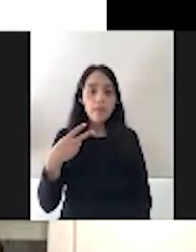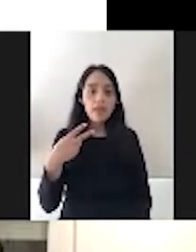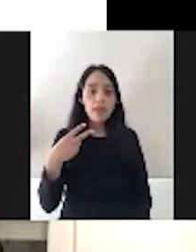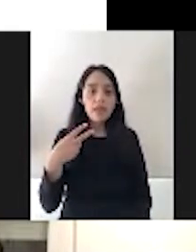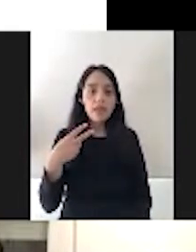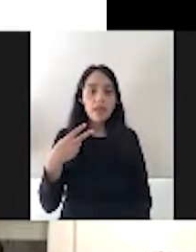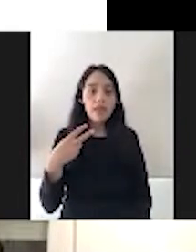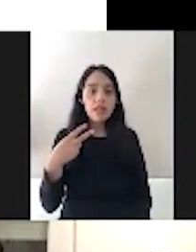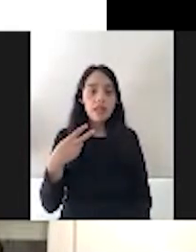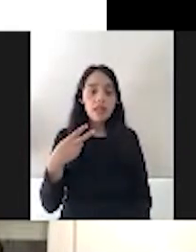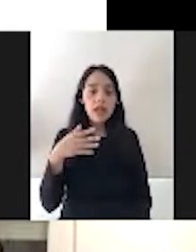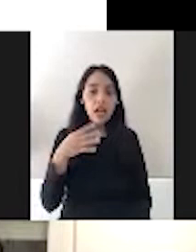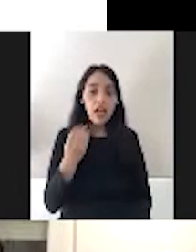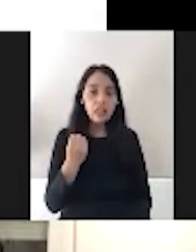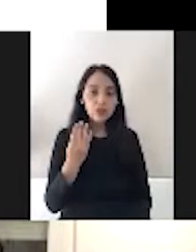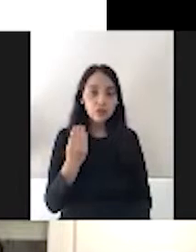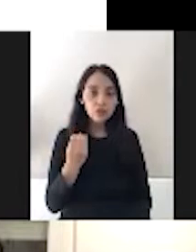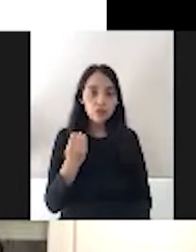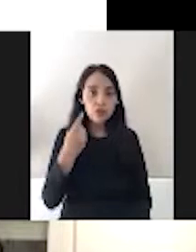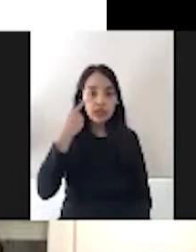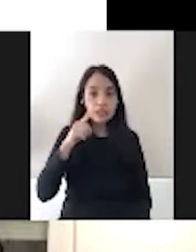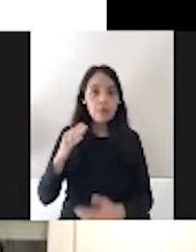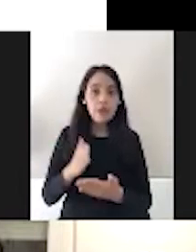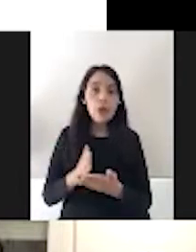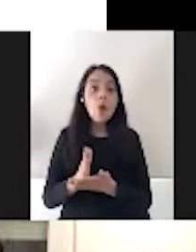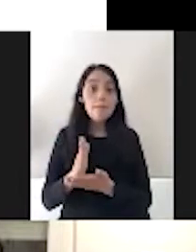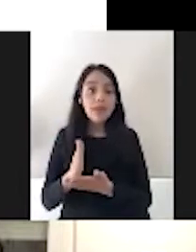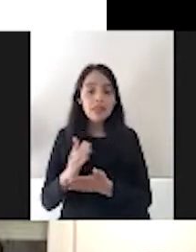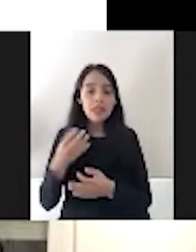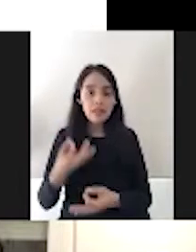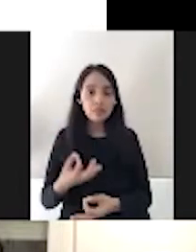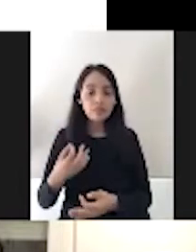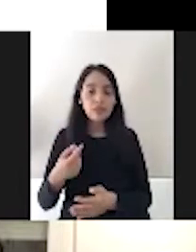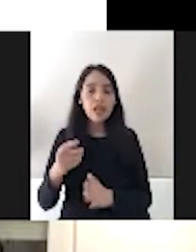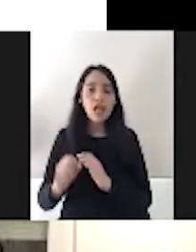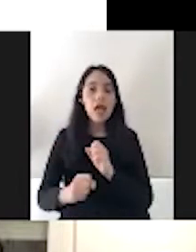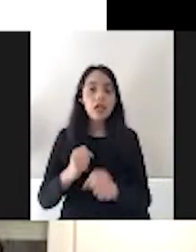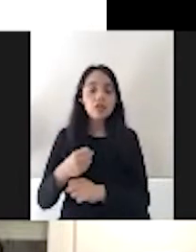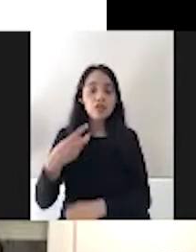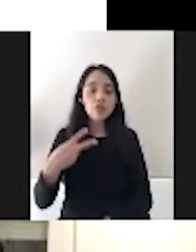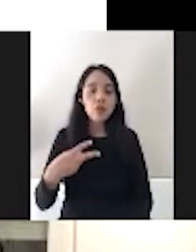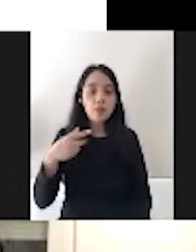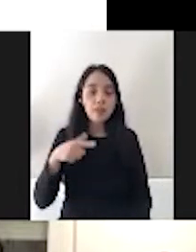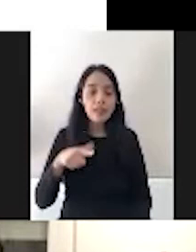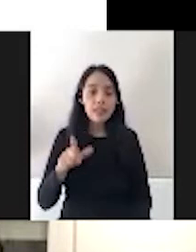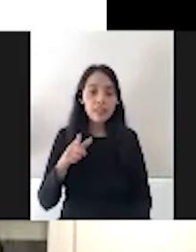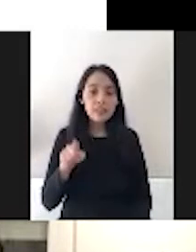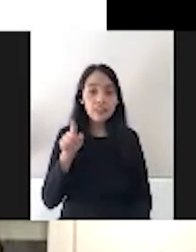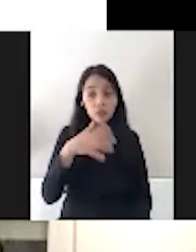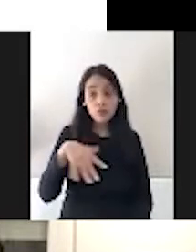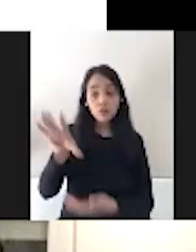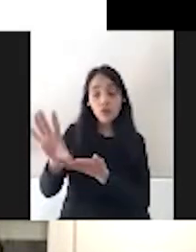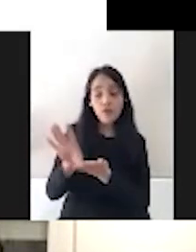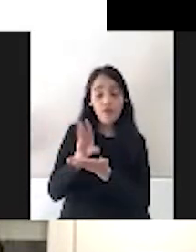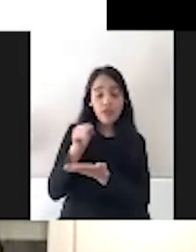el 2017, y en el cual se sustenta esta investigación, como dice bien aquí, es un conjunto de